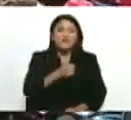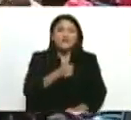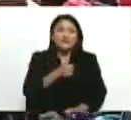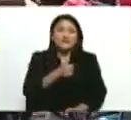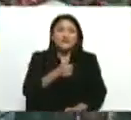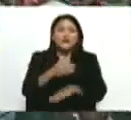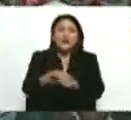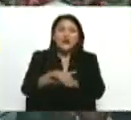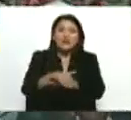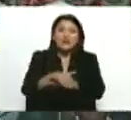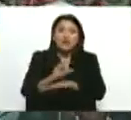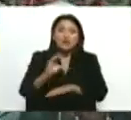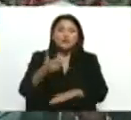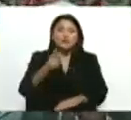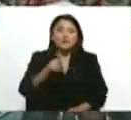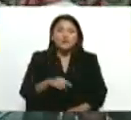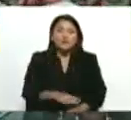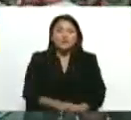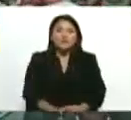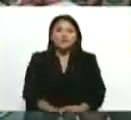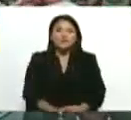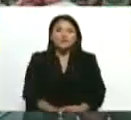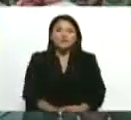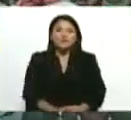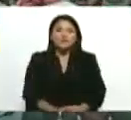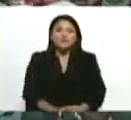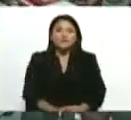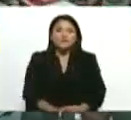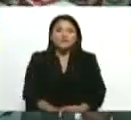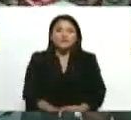de VCH. Y